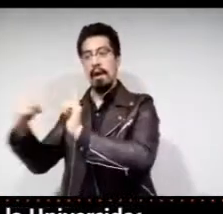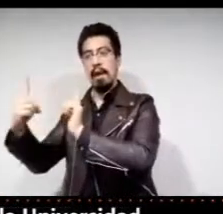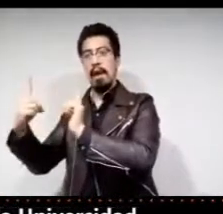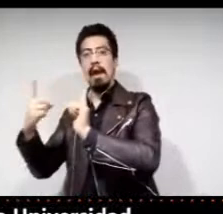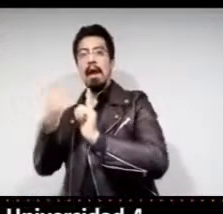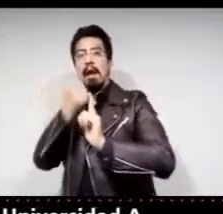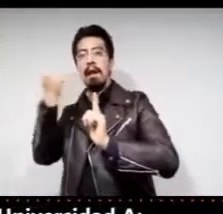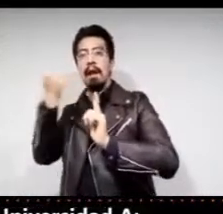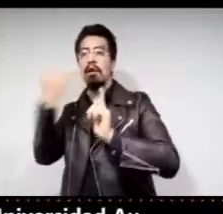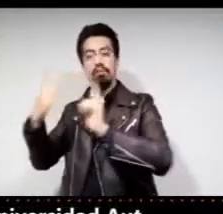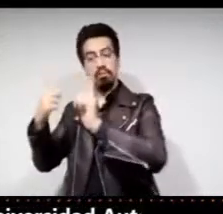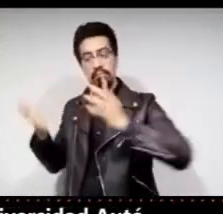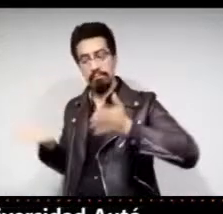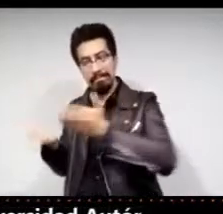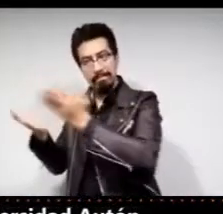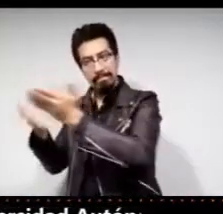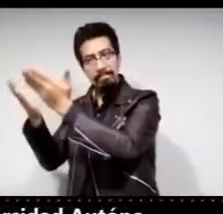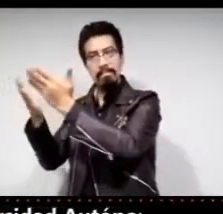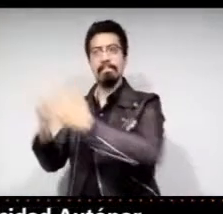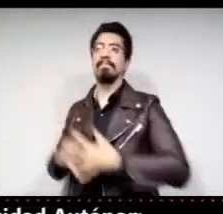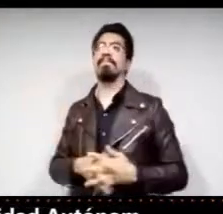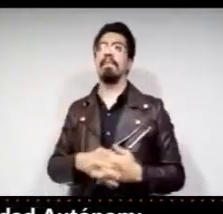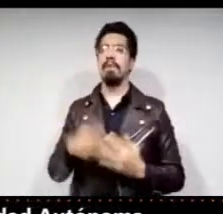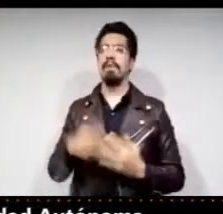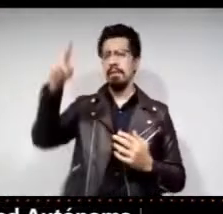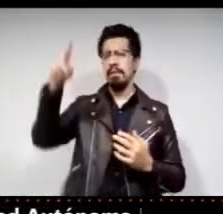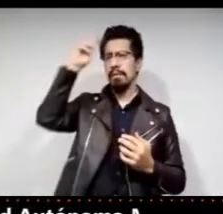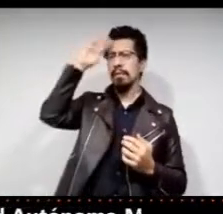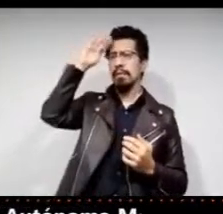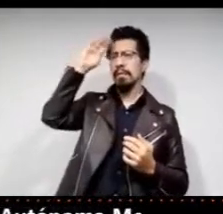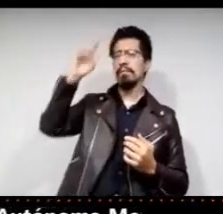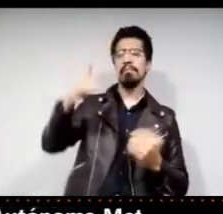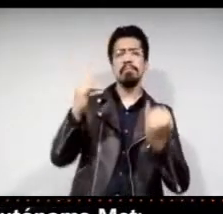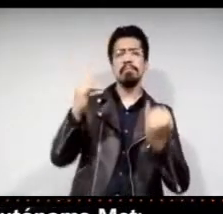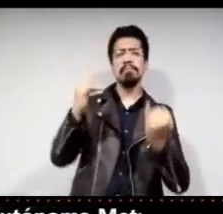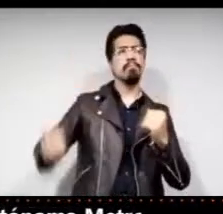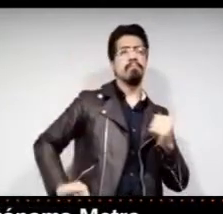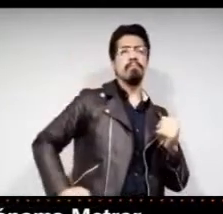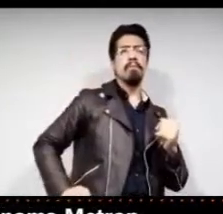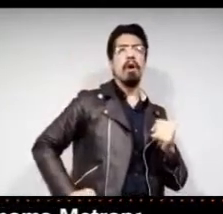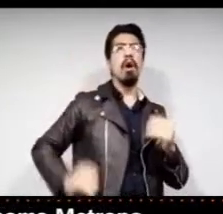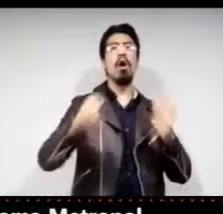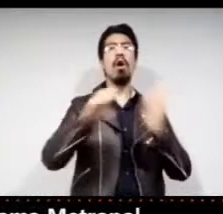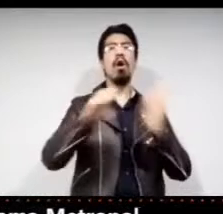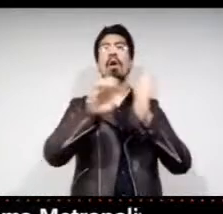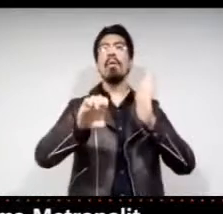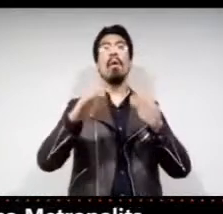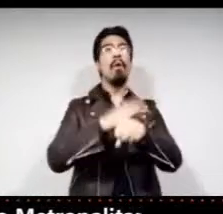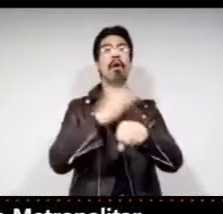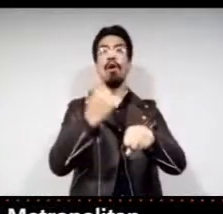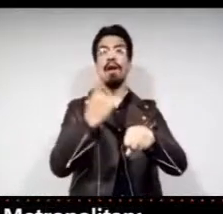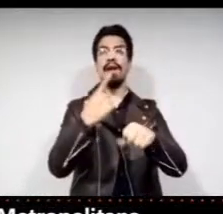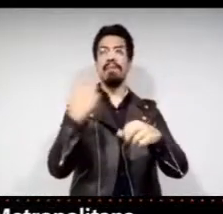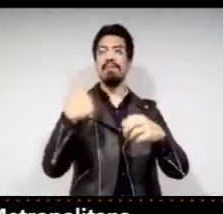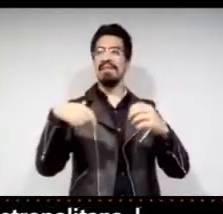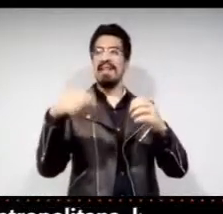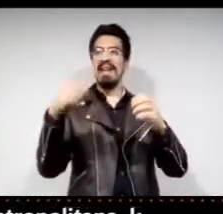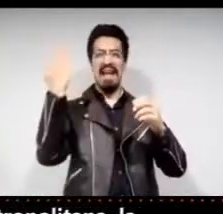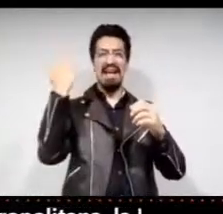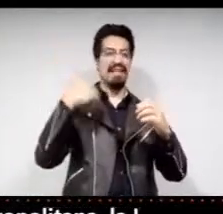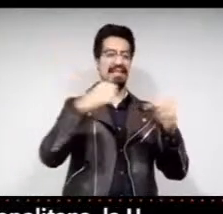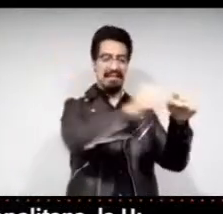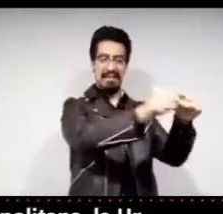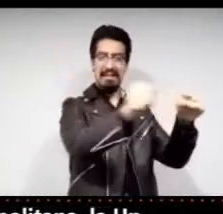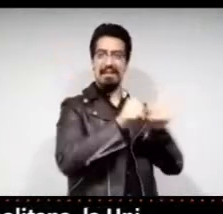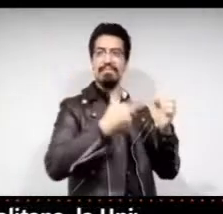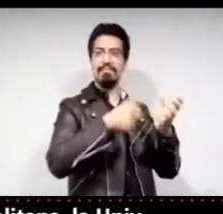Y es una reflexión muy interesante porque cuando los teníamos en el aula, pues estaban ahí, estaban sentados y los veíamos.